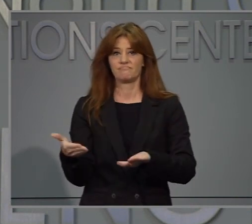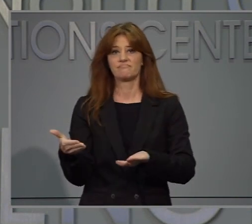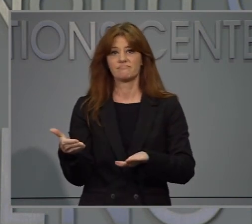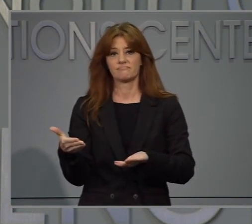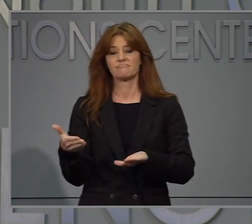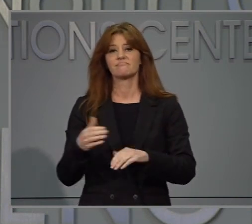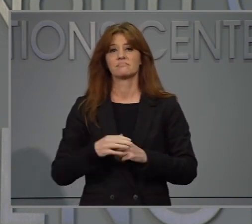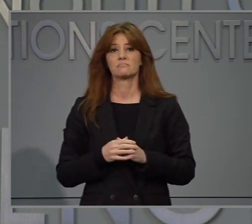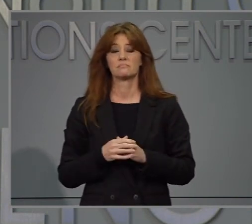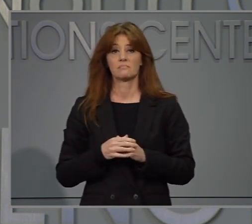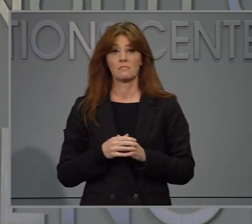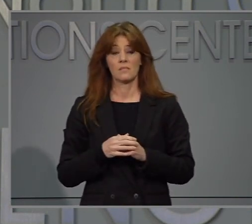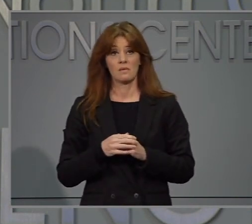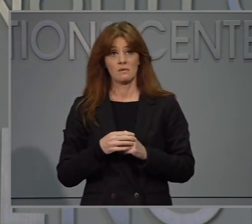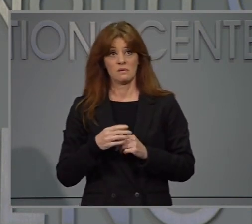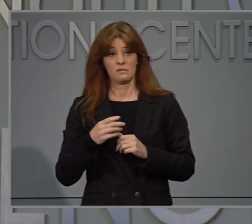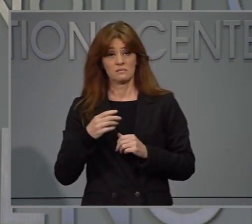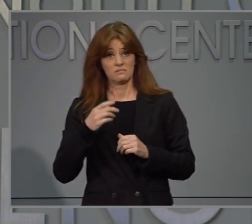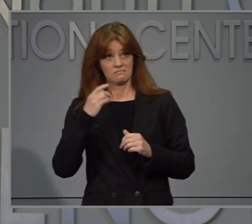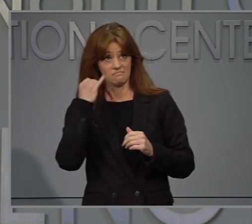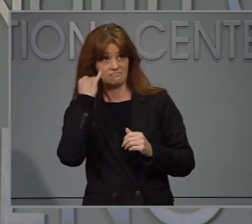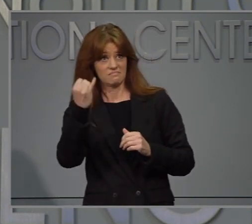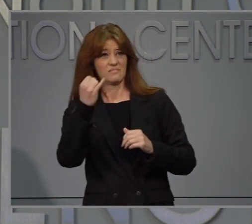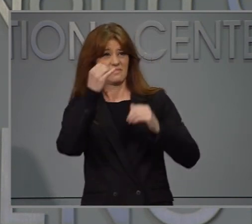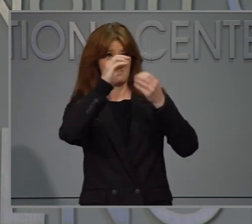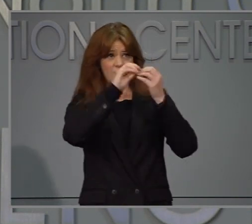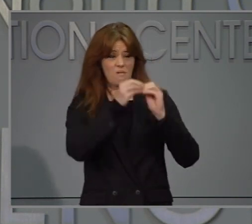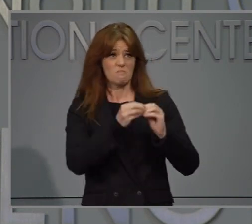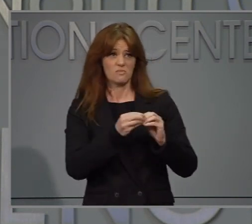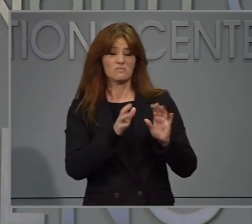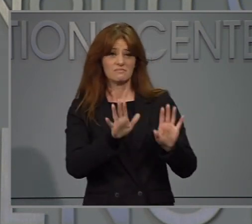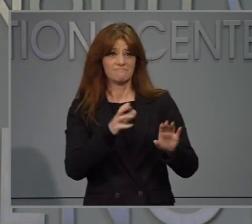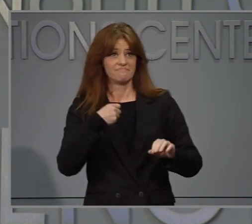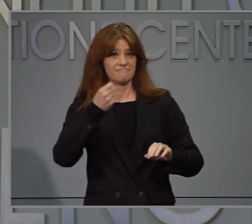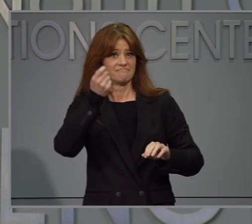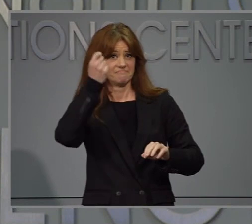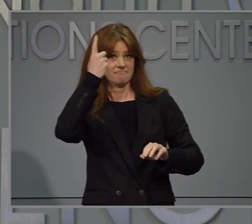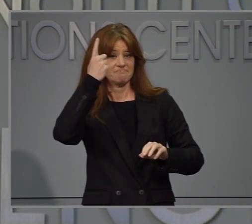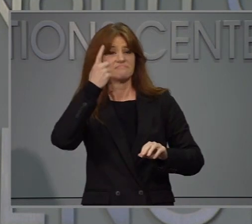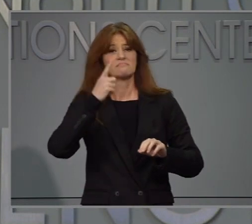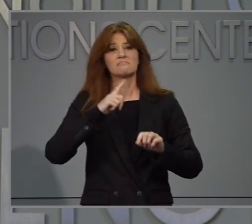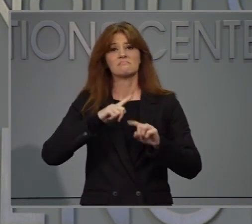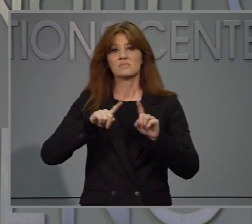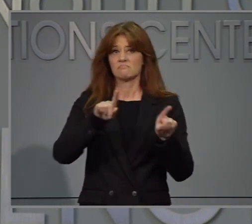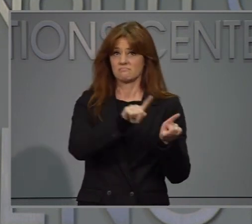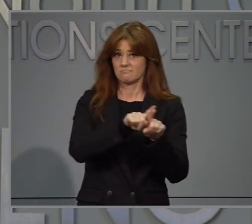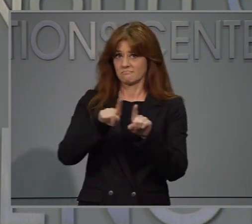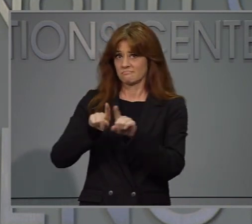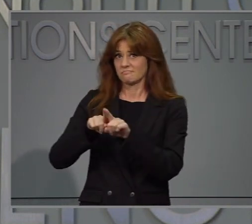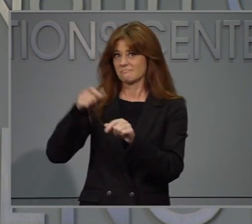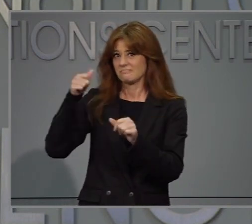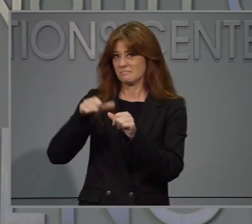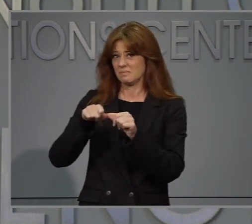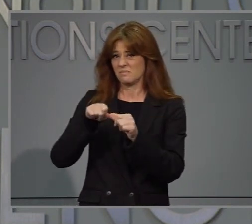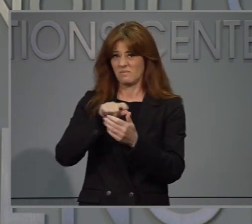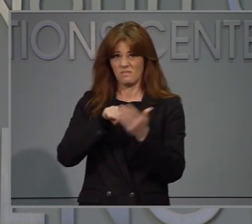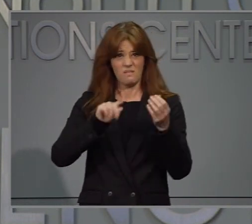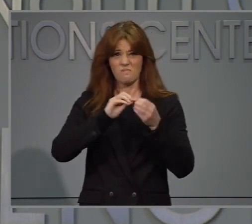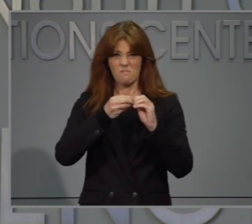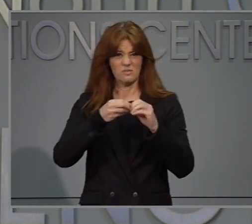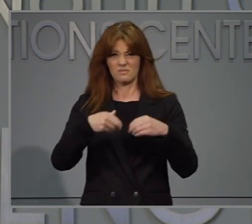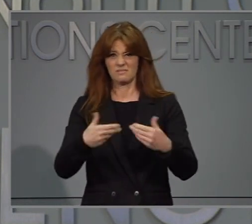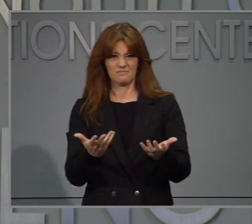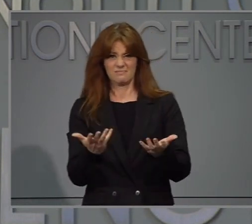defunciones. Mientras enfrentamos la realidad de lo que este virus nos ha quitado, debemos recordar que estas son más que